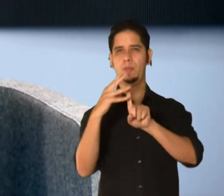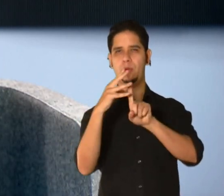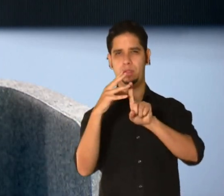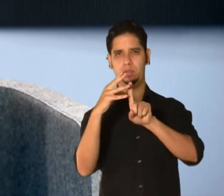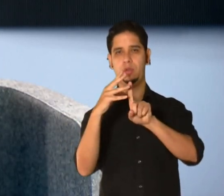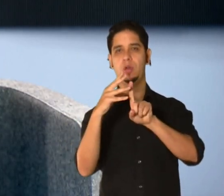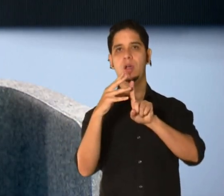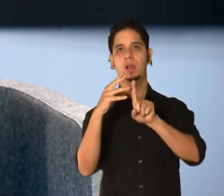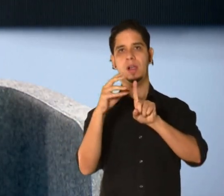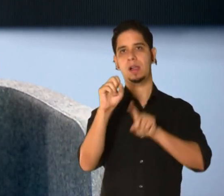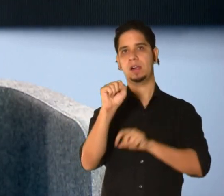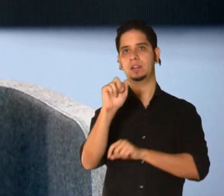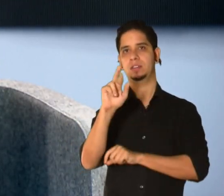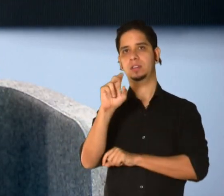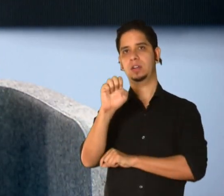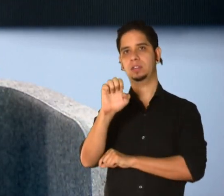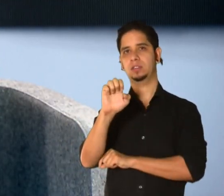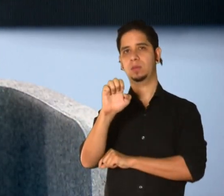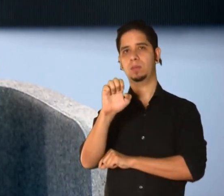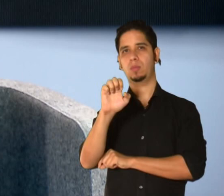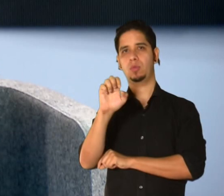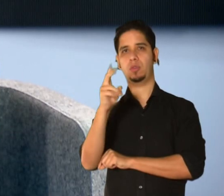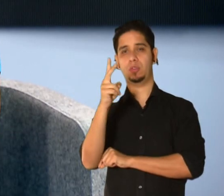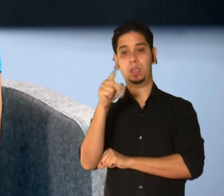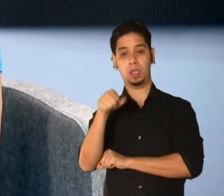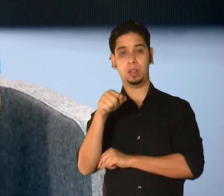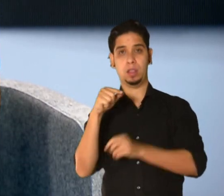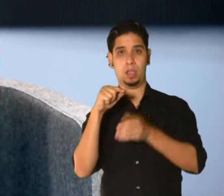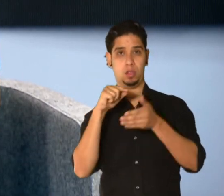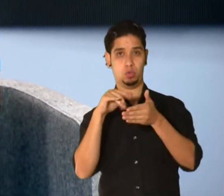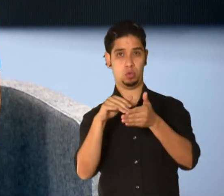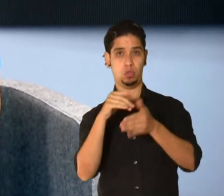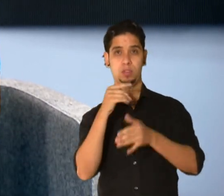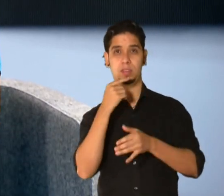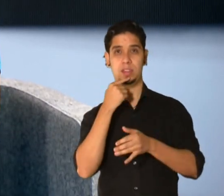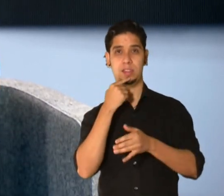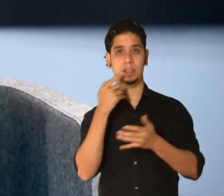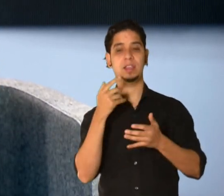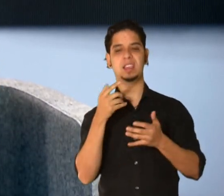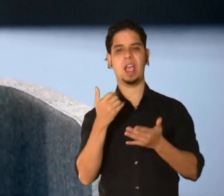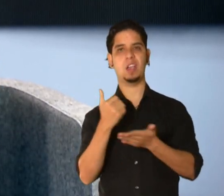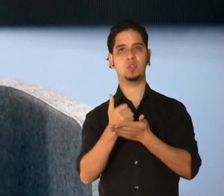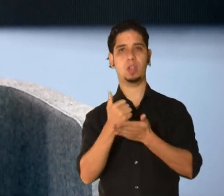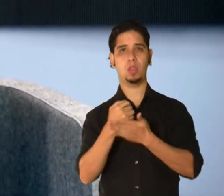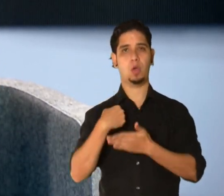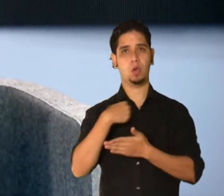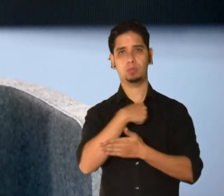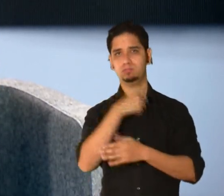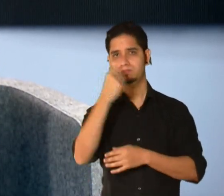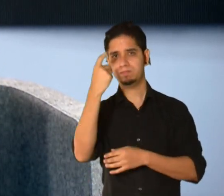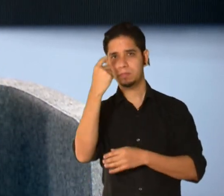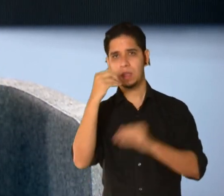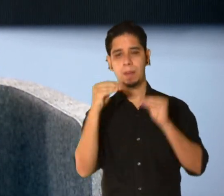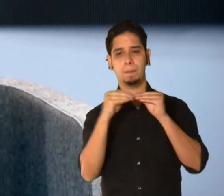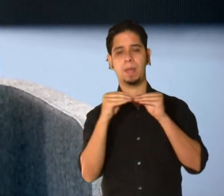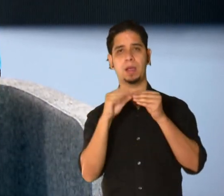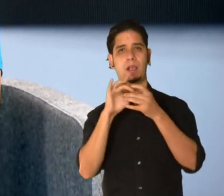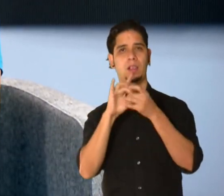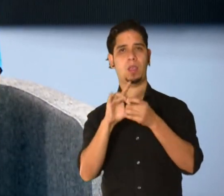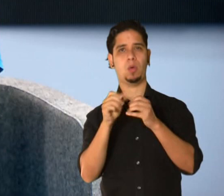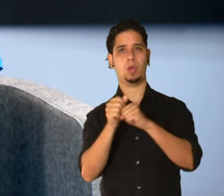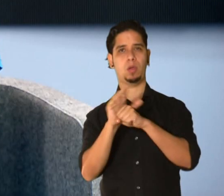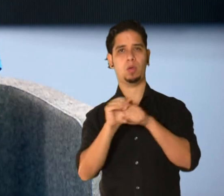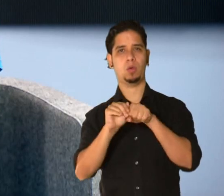del SARS-CoV-2. Y es que este estudio ayuda a entender más sobre el comportamiento del COVID-19 en la